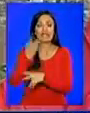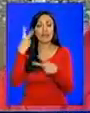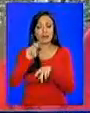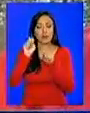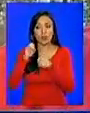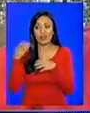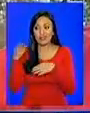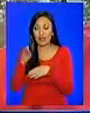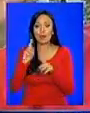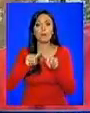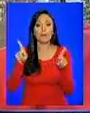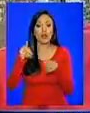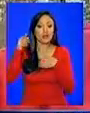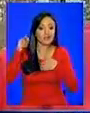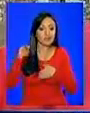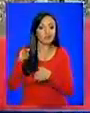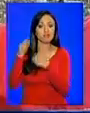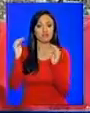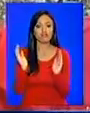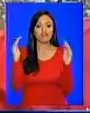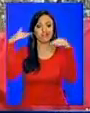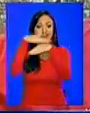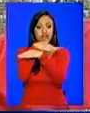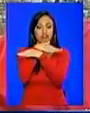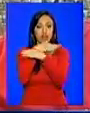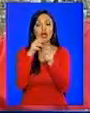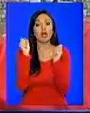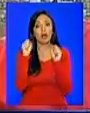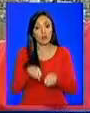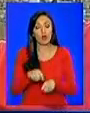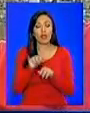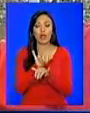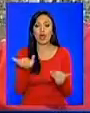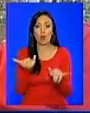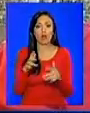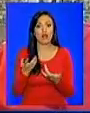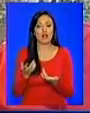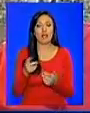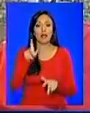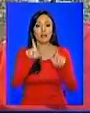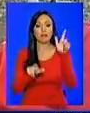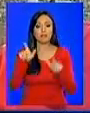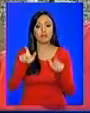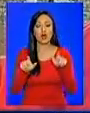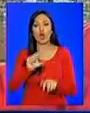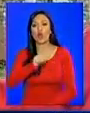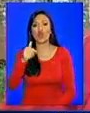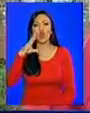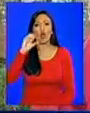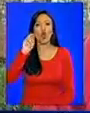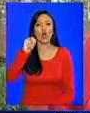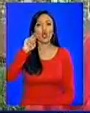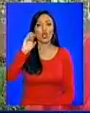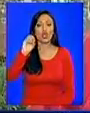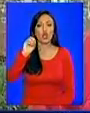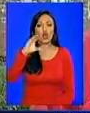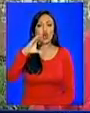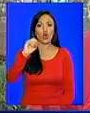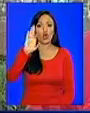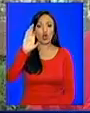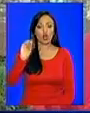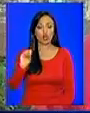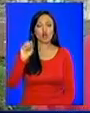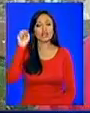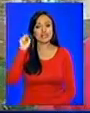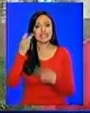General Rumiñahui por una vía aérea. Los que vienen igual del sector de Conocoto vamos a tener a nivel de